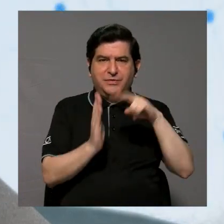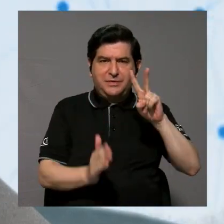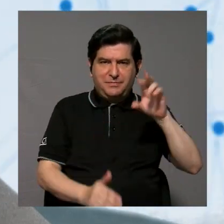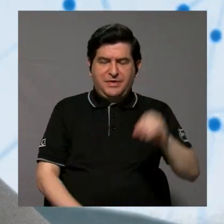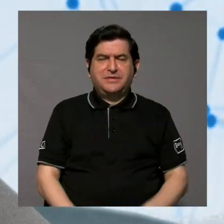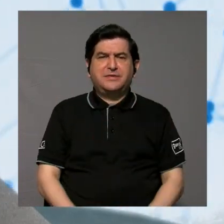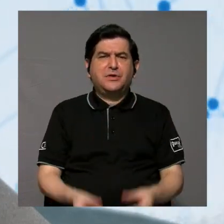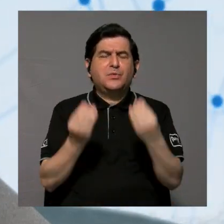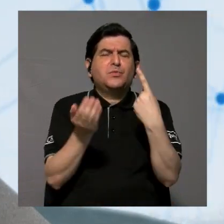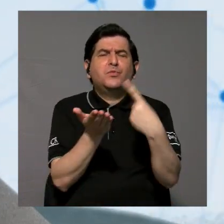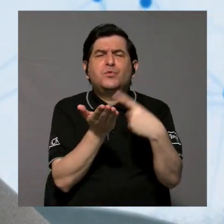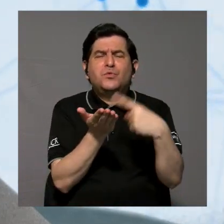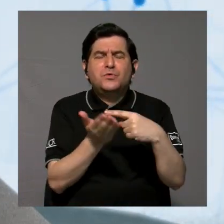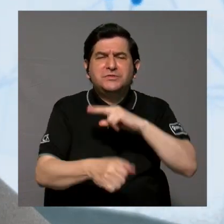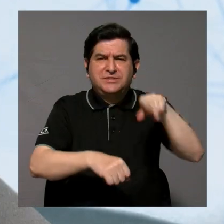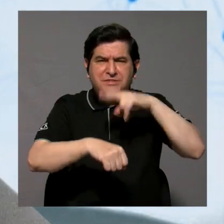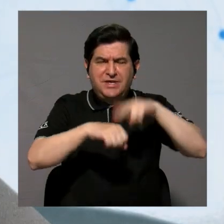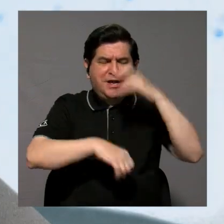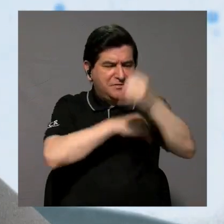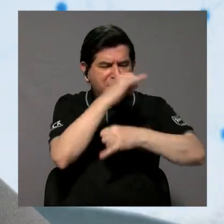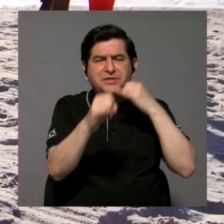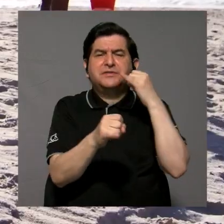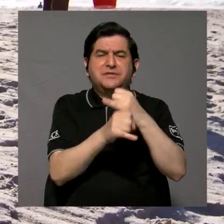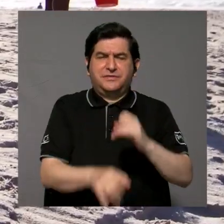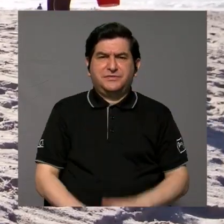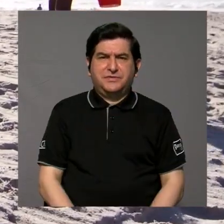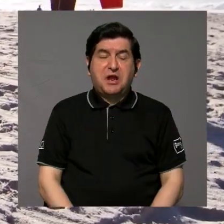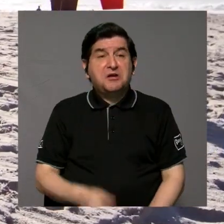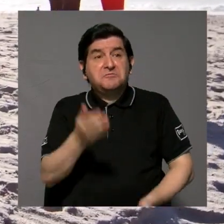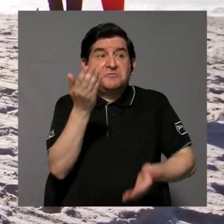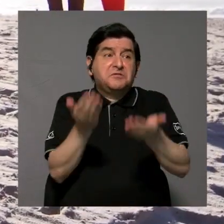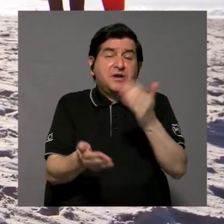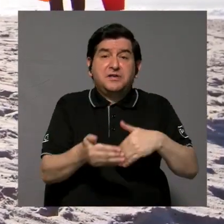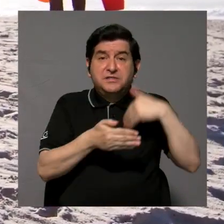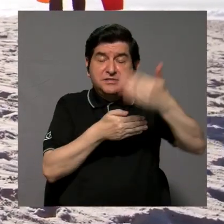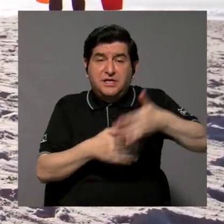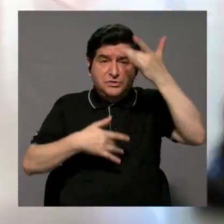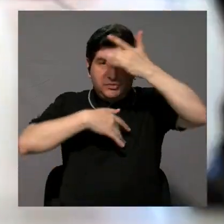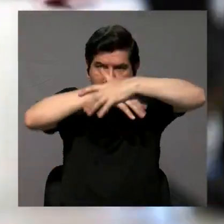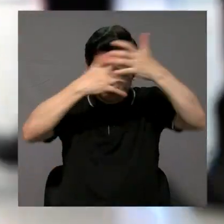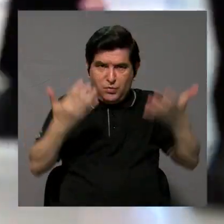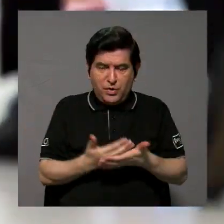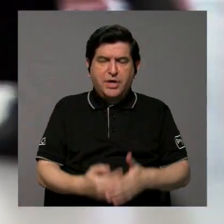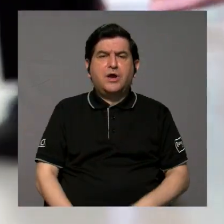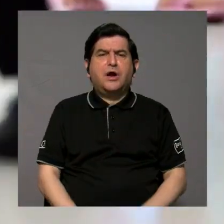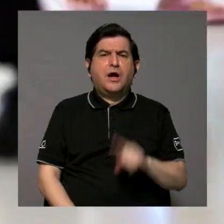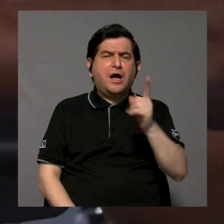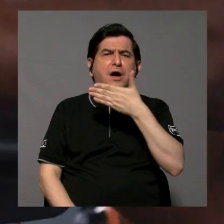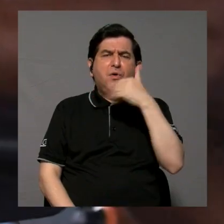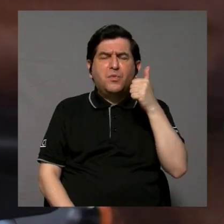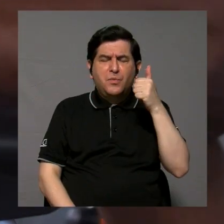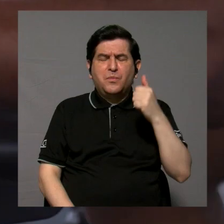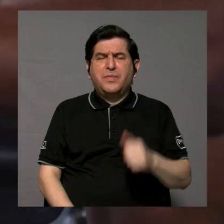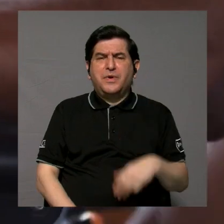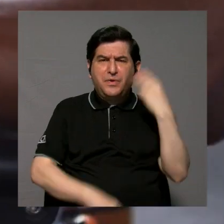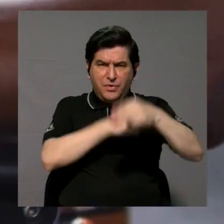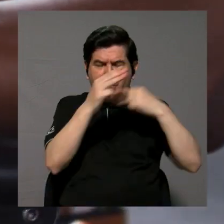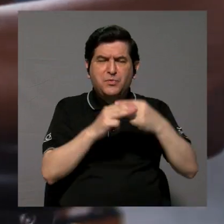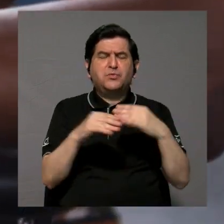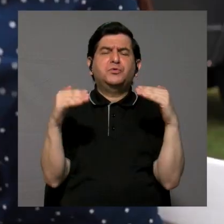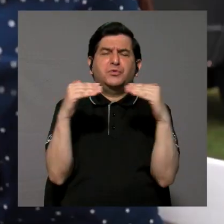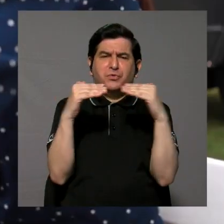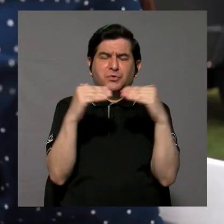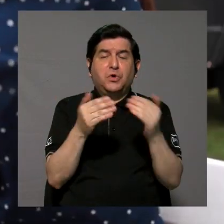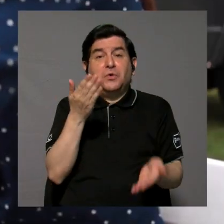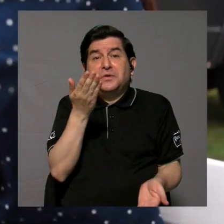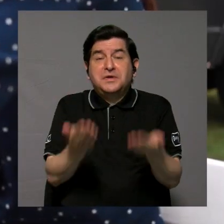2020 mucha de la discusión a nivel nacional e internacional era que probablemente después de la pandemia íbamos a tener un mundo mejor, mucho más equitativo y donde iba